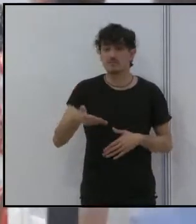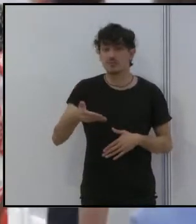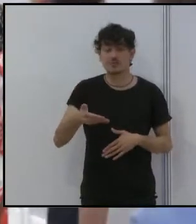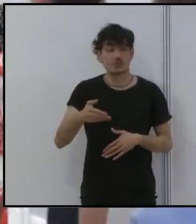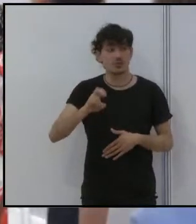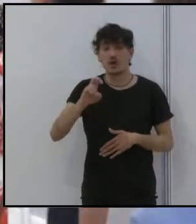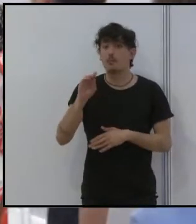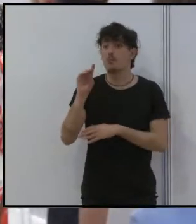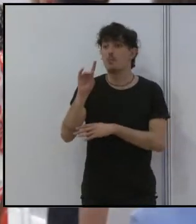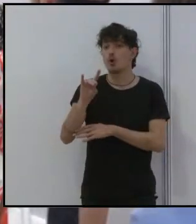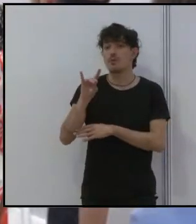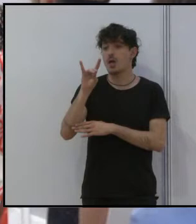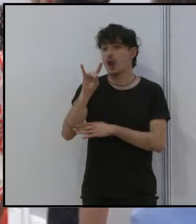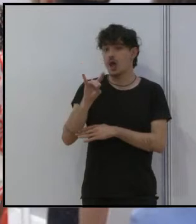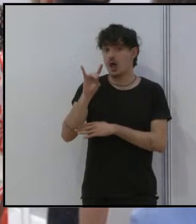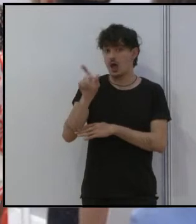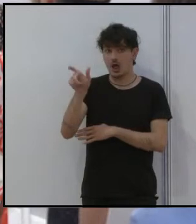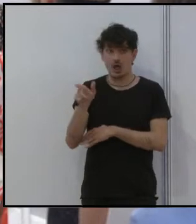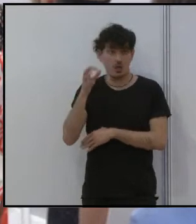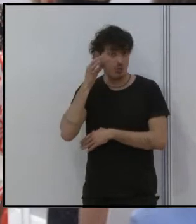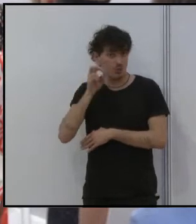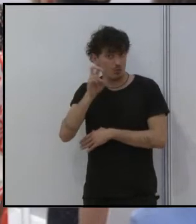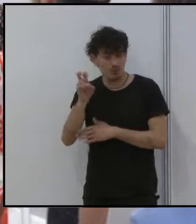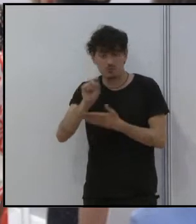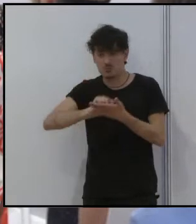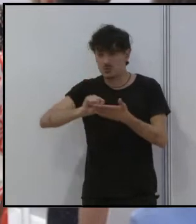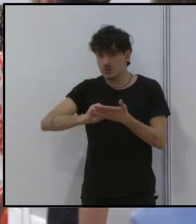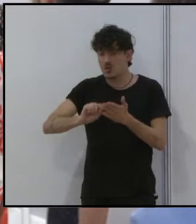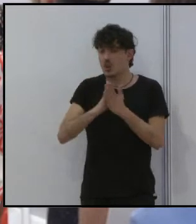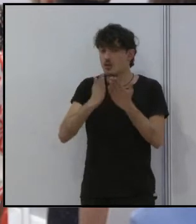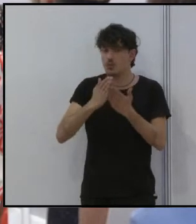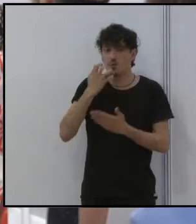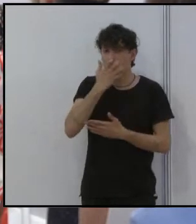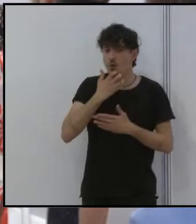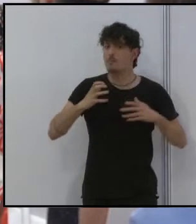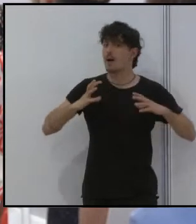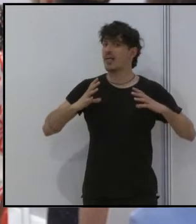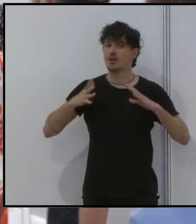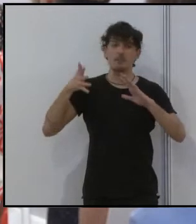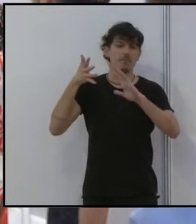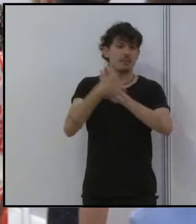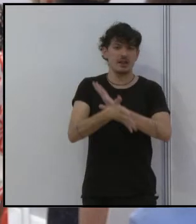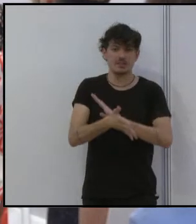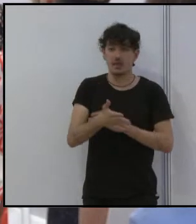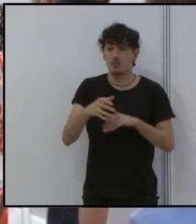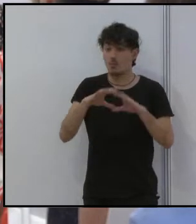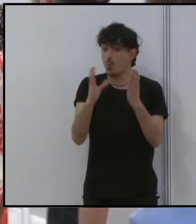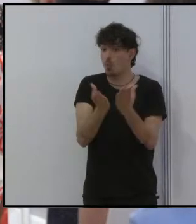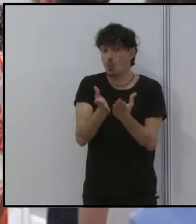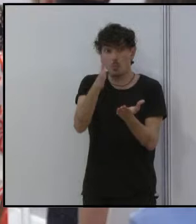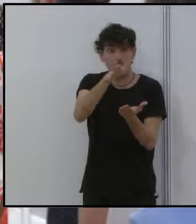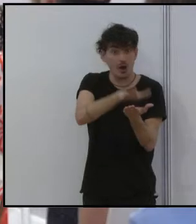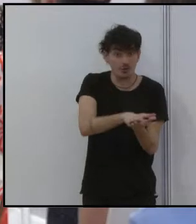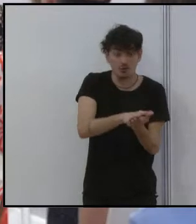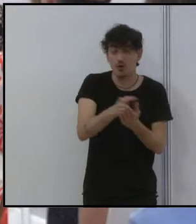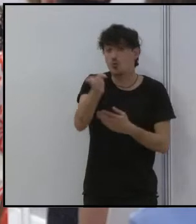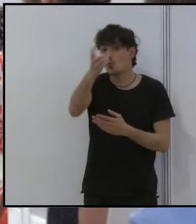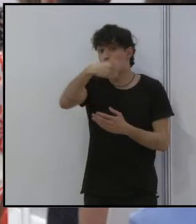boliviana. Escribió los libros de cuentos Vacaciones permanentes, Nuestro mundo muerto y Ustedes brillan en lo